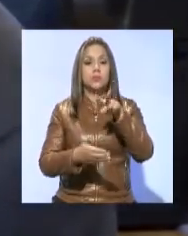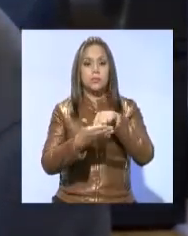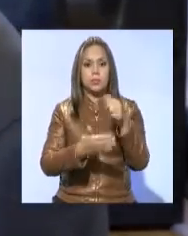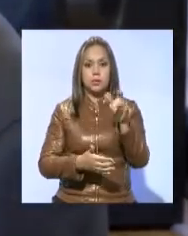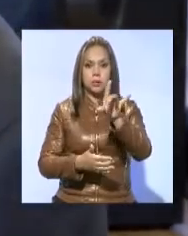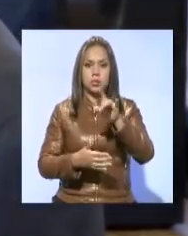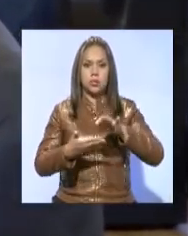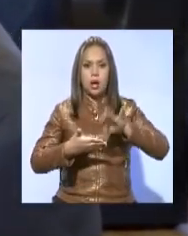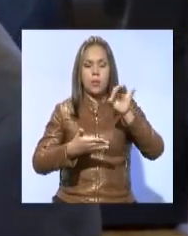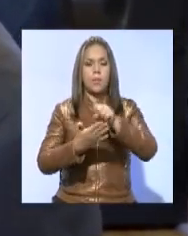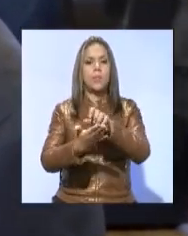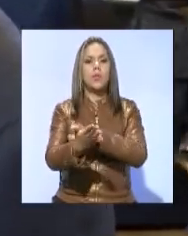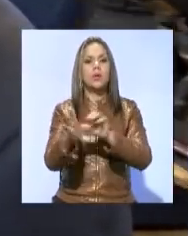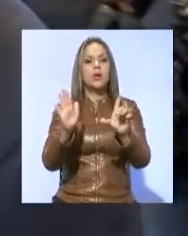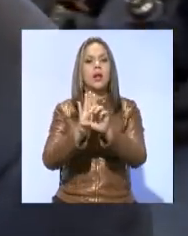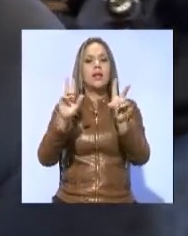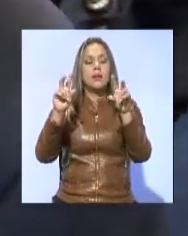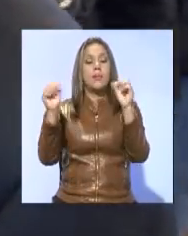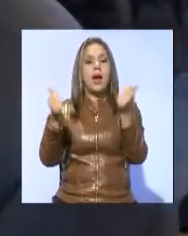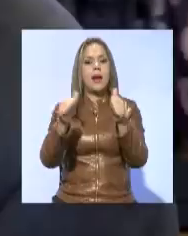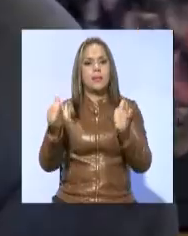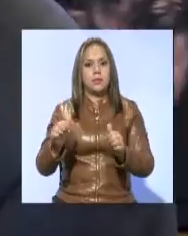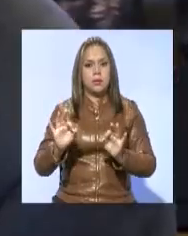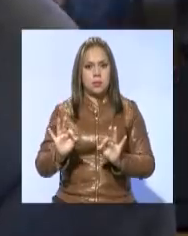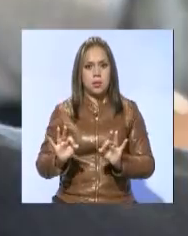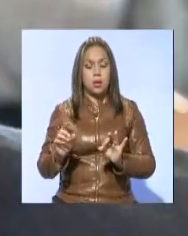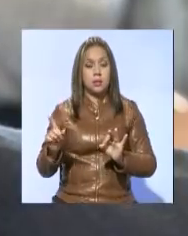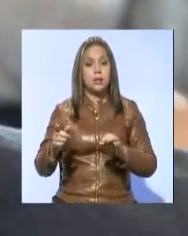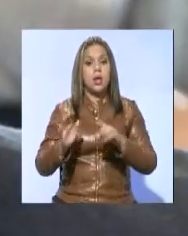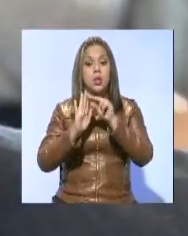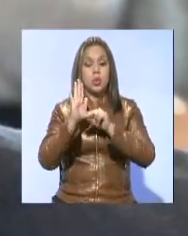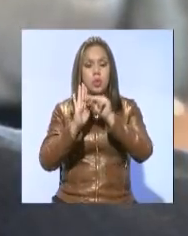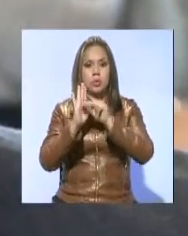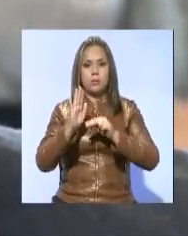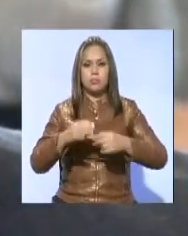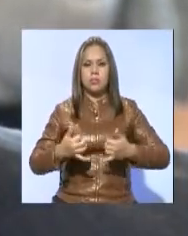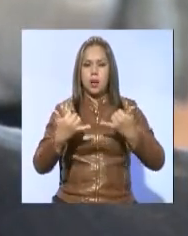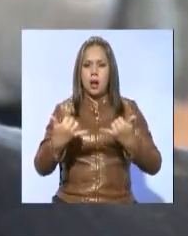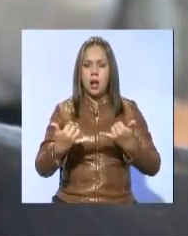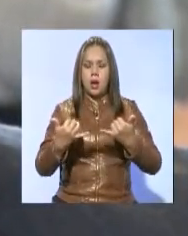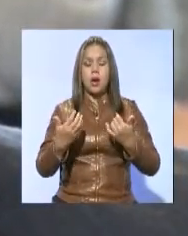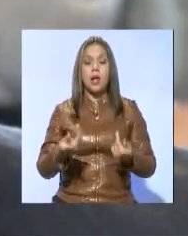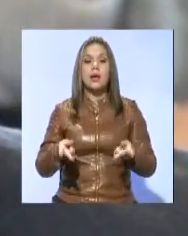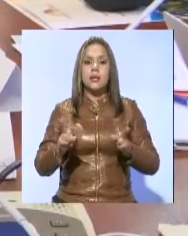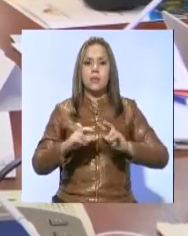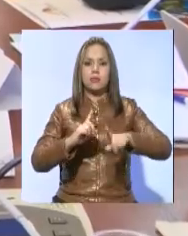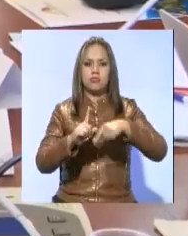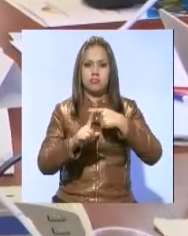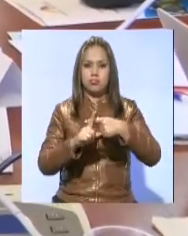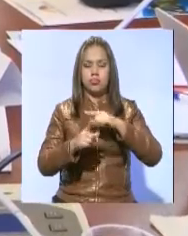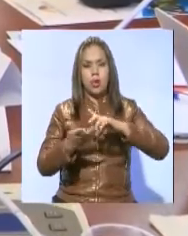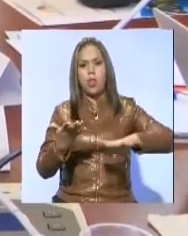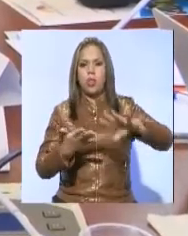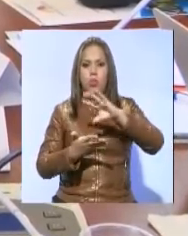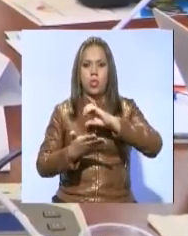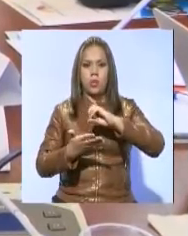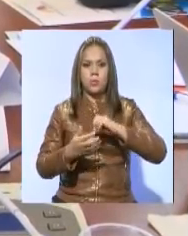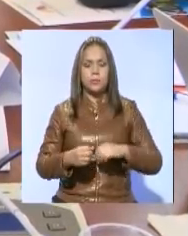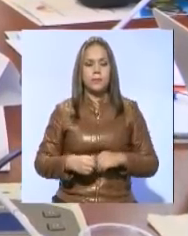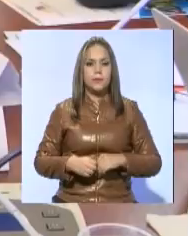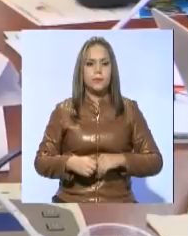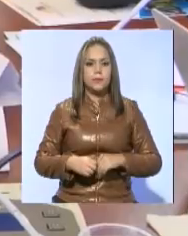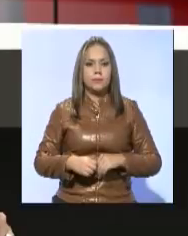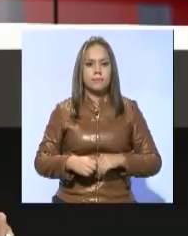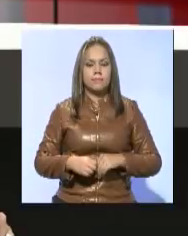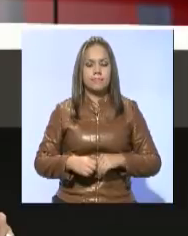espera aprobar el proyecto de ley del artesano, normativa que actualizará la vigente e incluirá a todo el sector. Ricardo Bravo, TVL